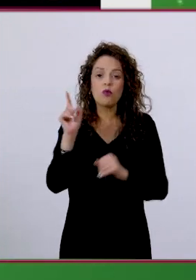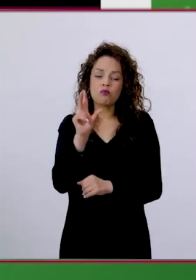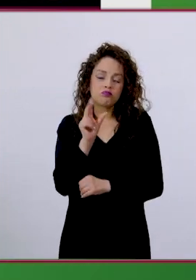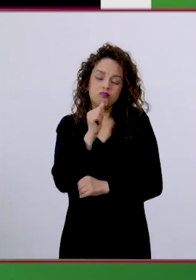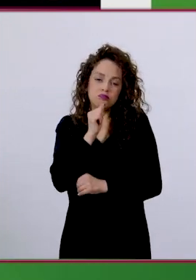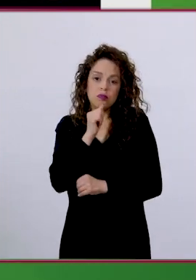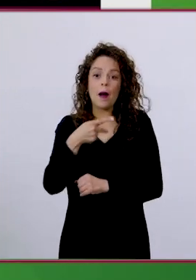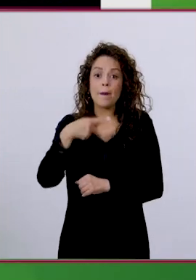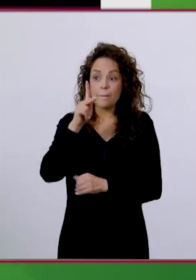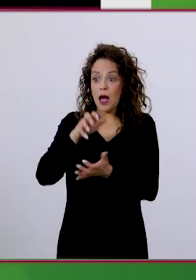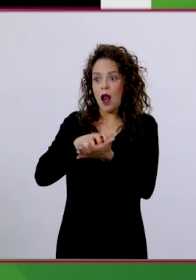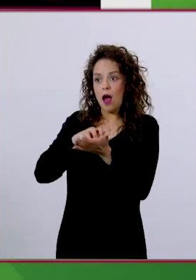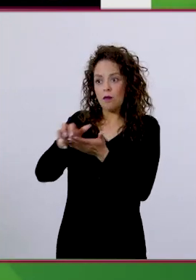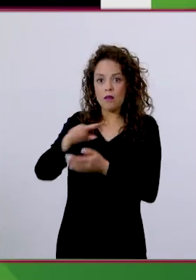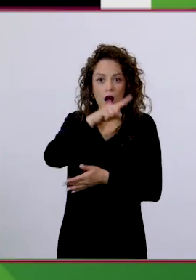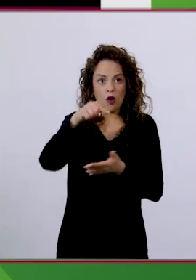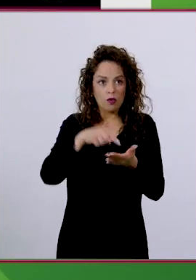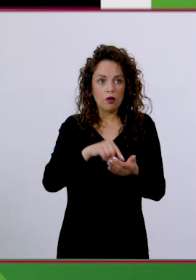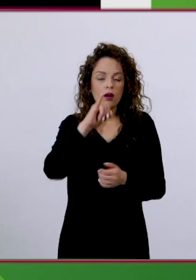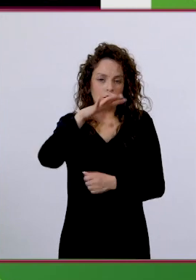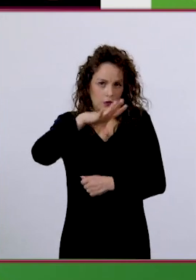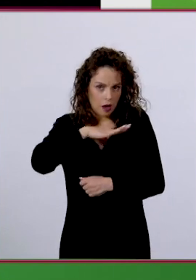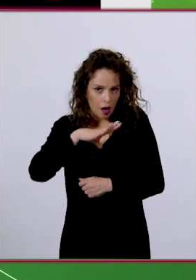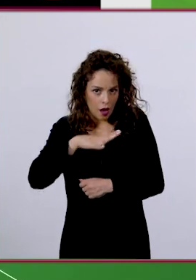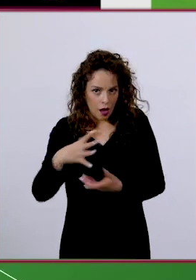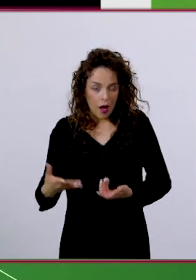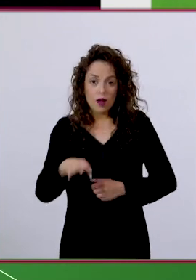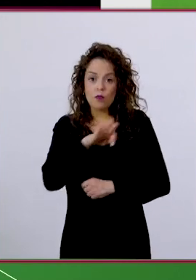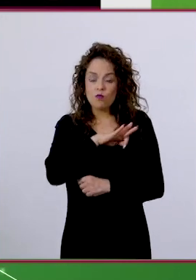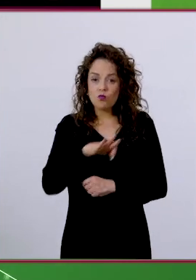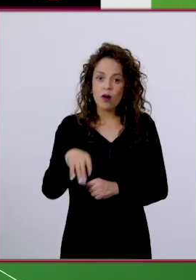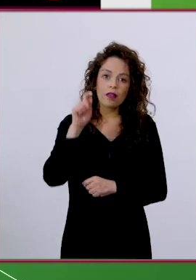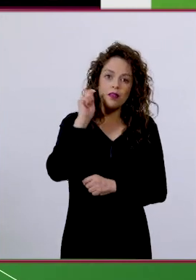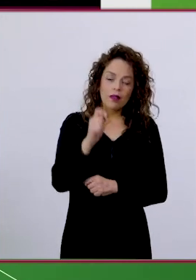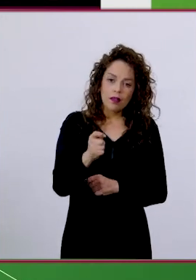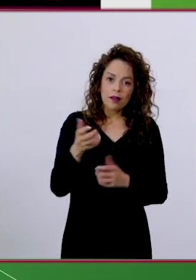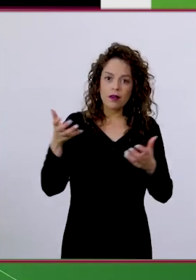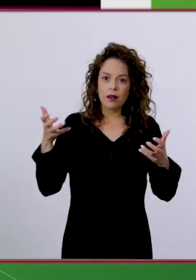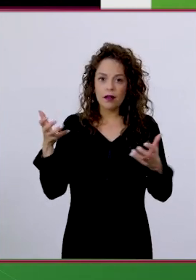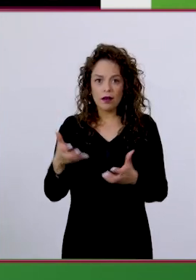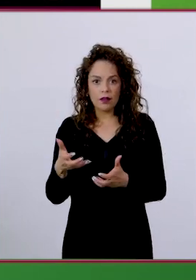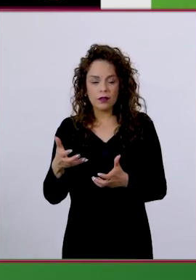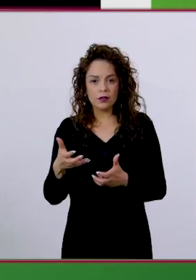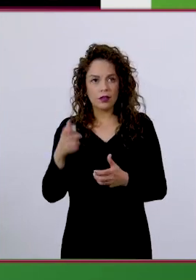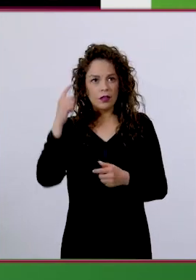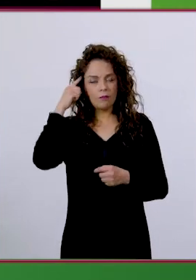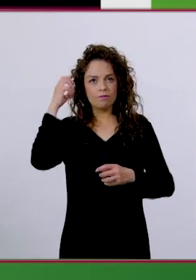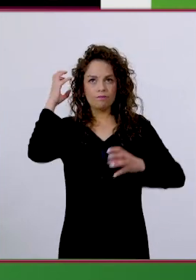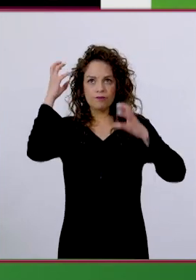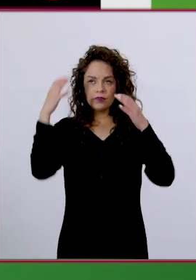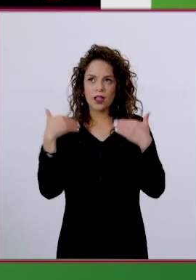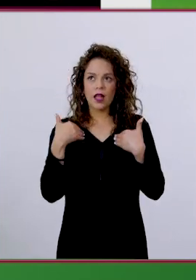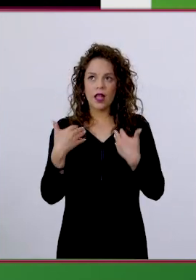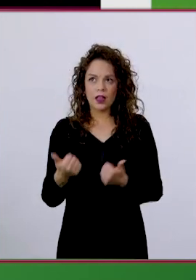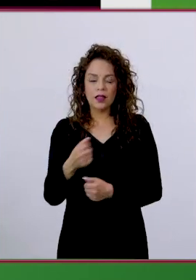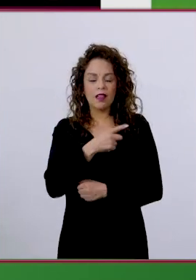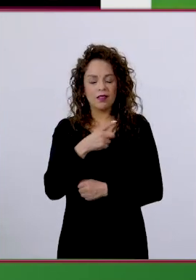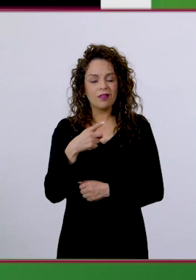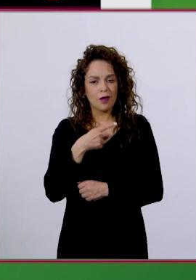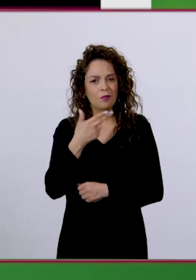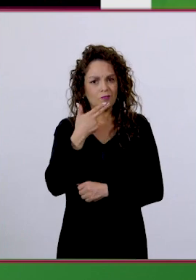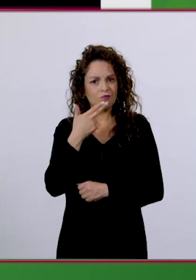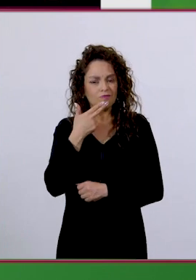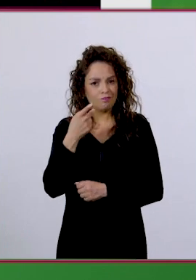los hay, ¿no? Entonces, poder construir una conciencia del uso de estas